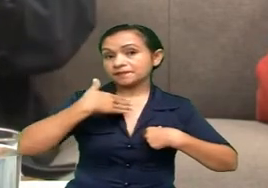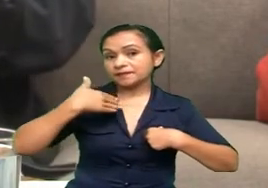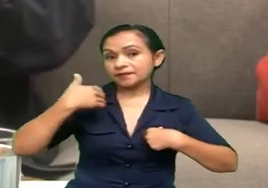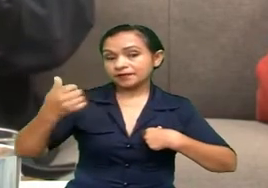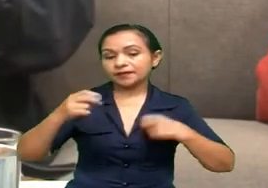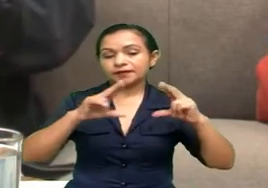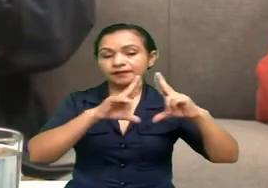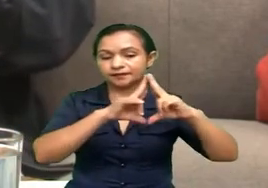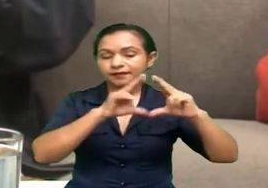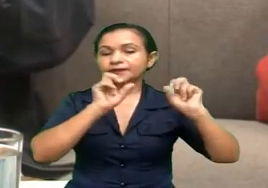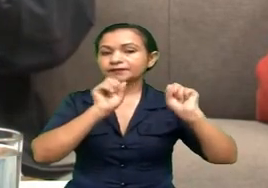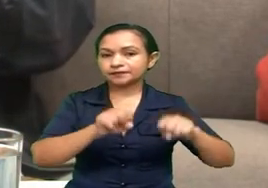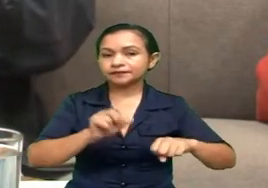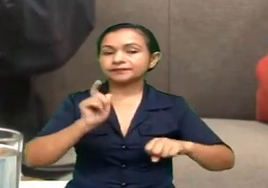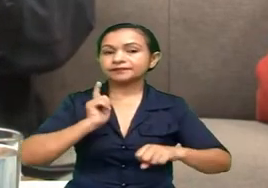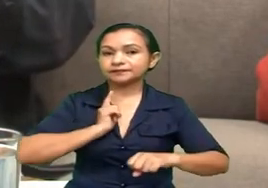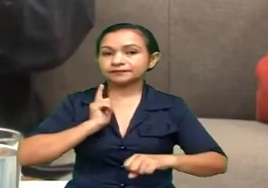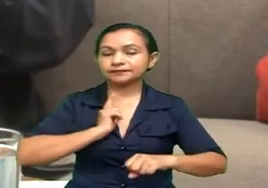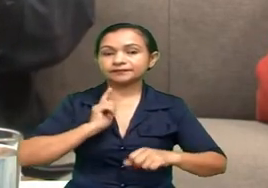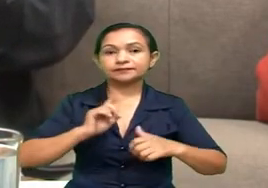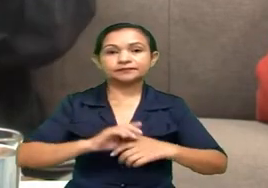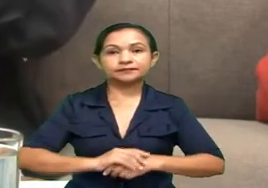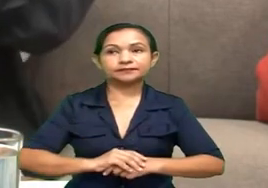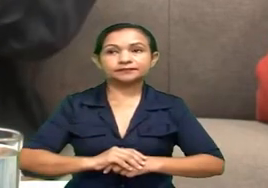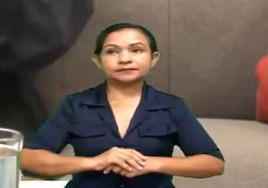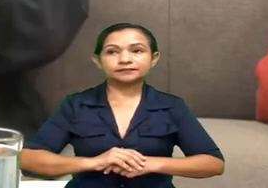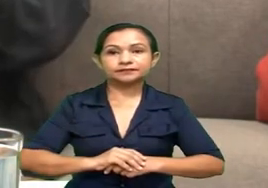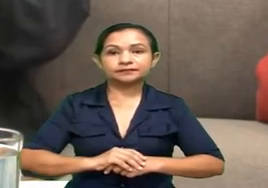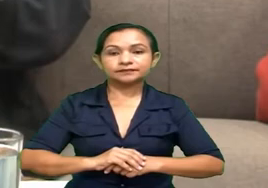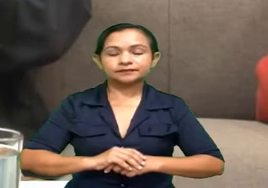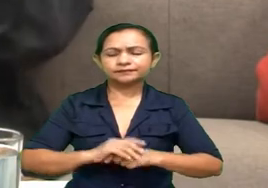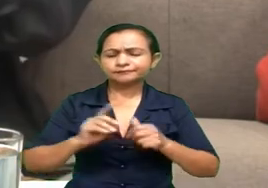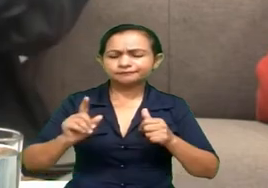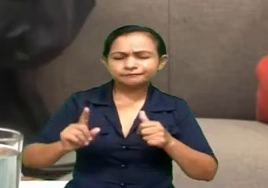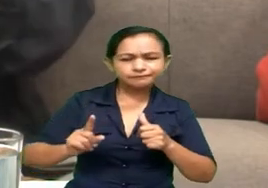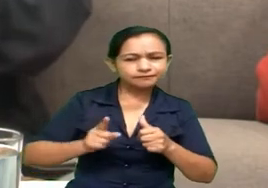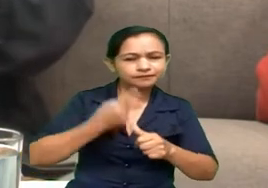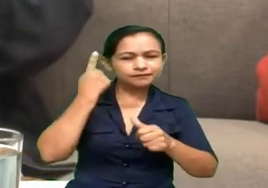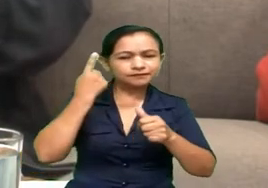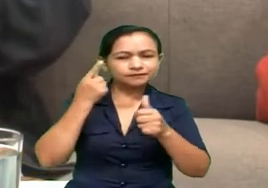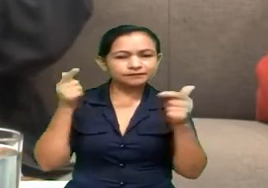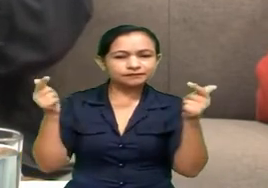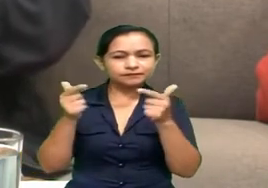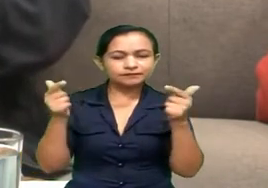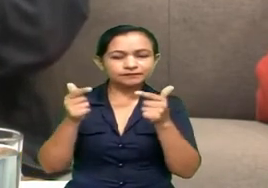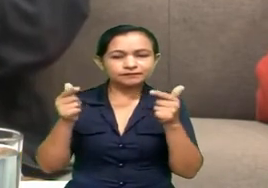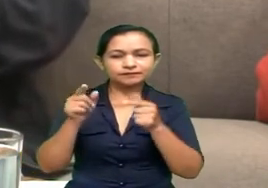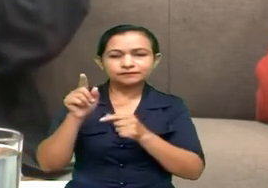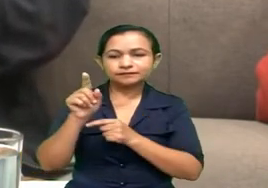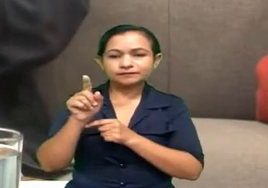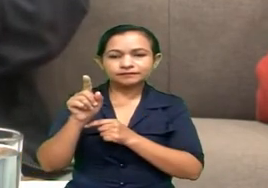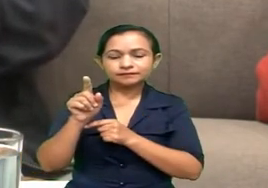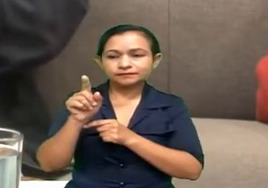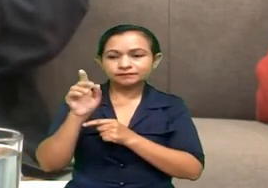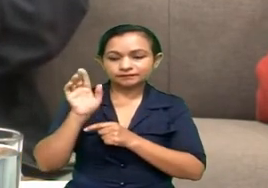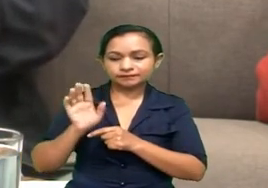tropas nicaragüenses. Y el primer calentamiento, como te dije, fue el 5 de septiembre